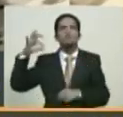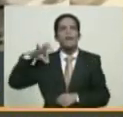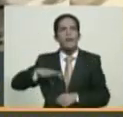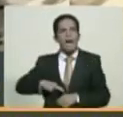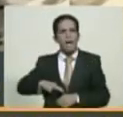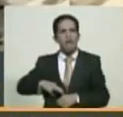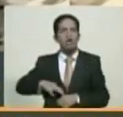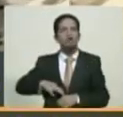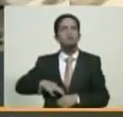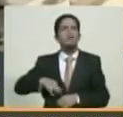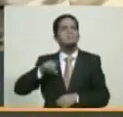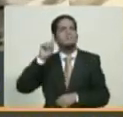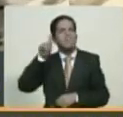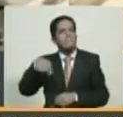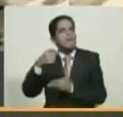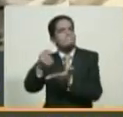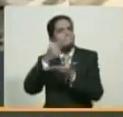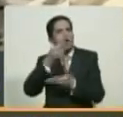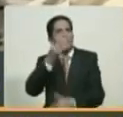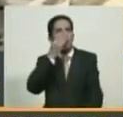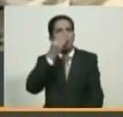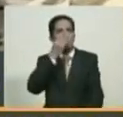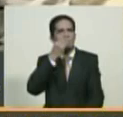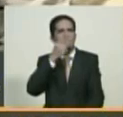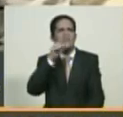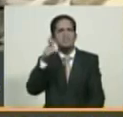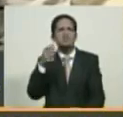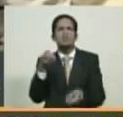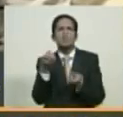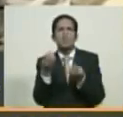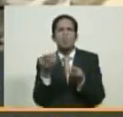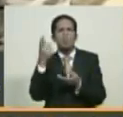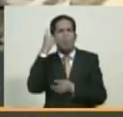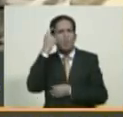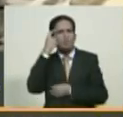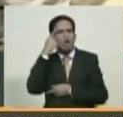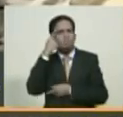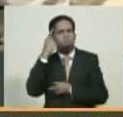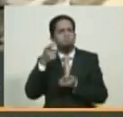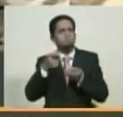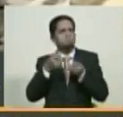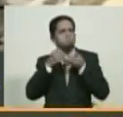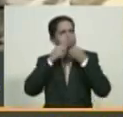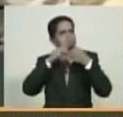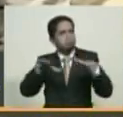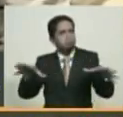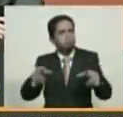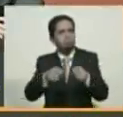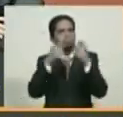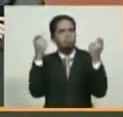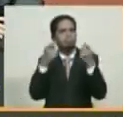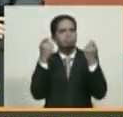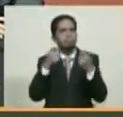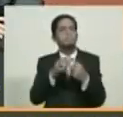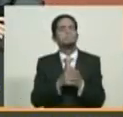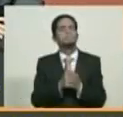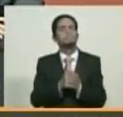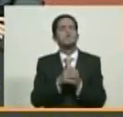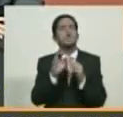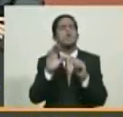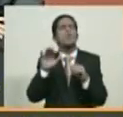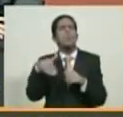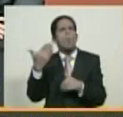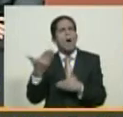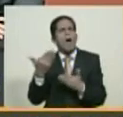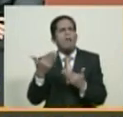cesta ticket y cuándo saldrá en Gaceta, cuánto del salario es esta ticket, al igual que el tema de la gasolina, cuándo comenzará